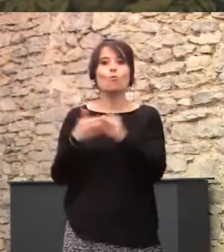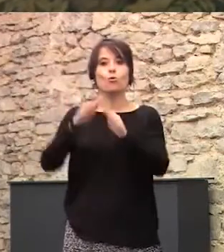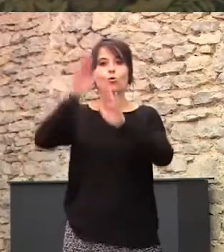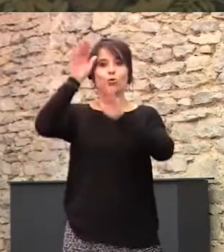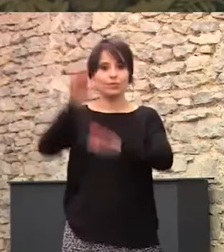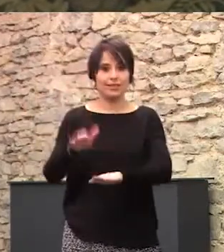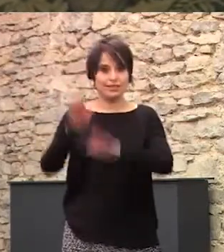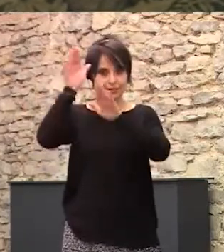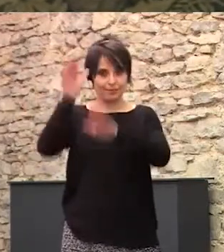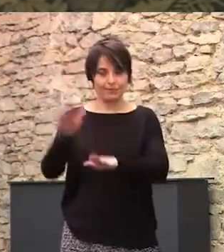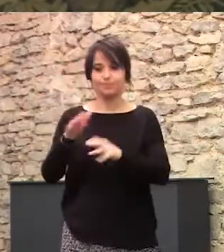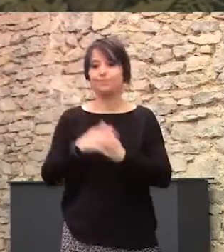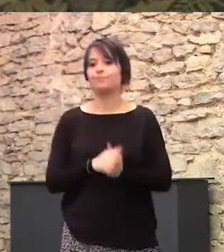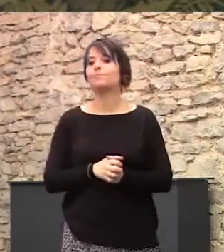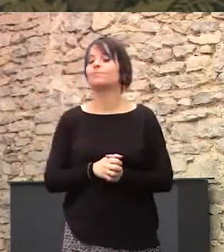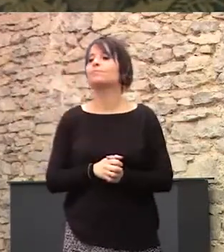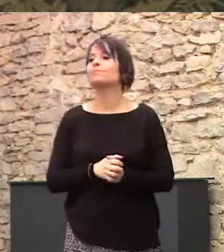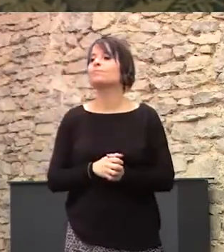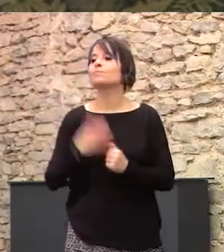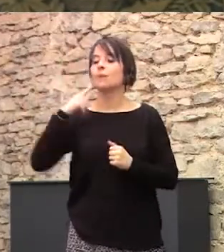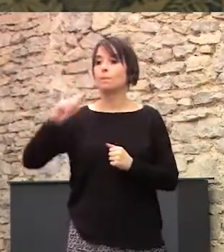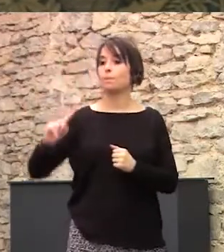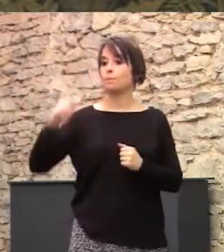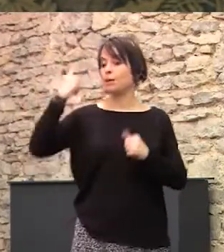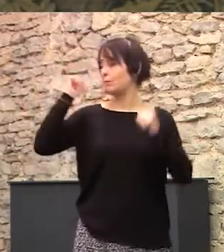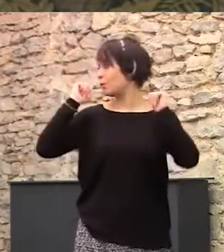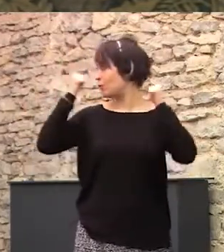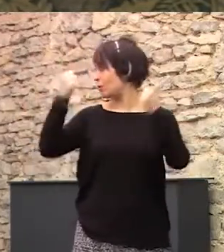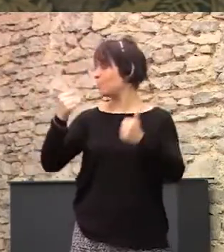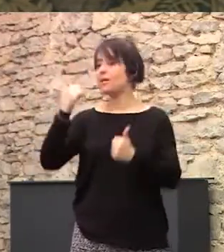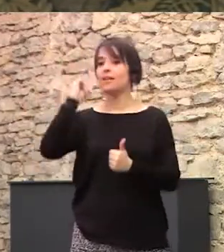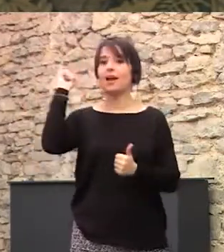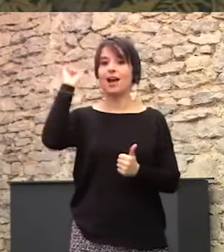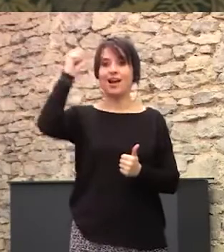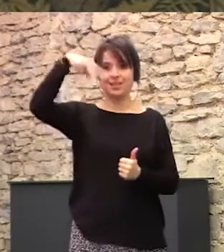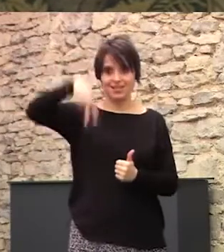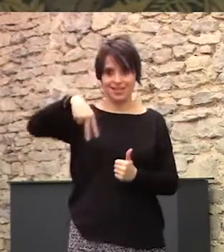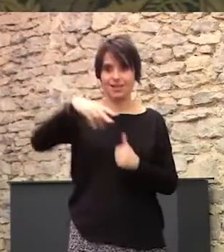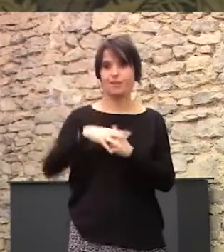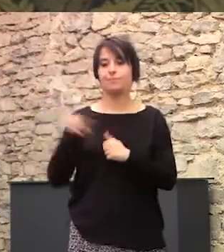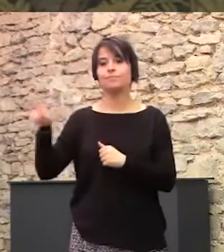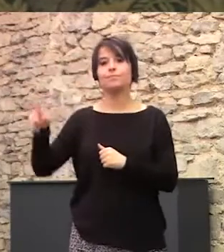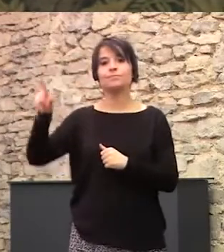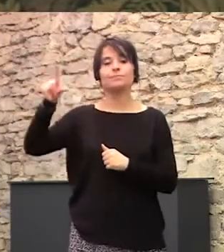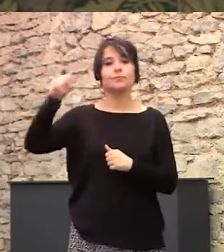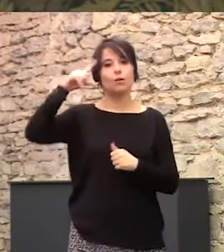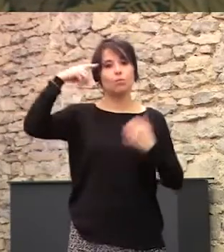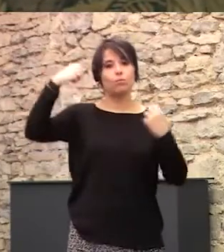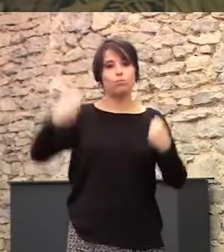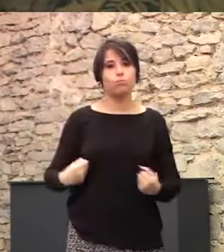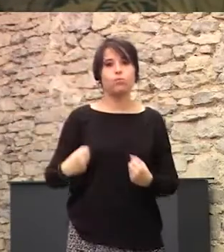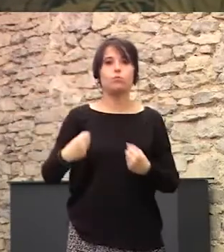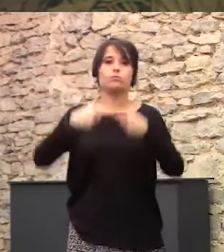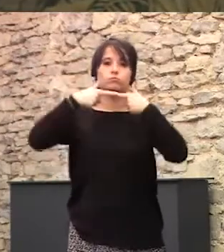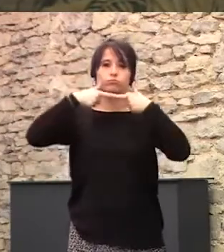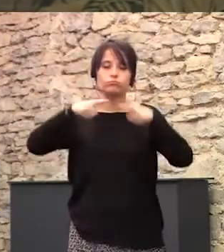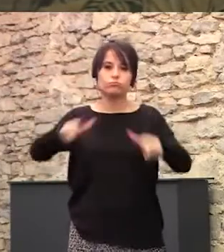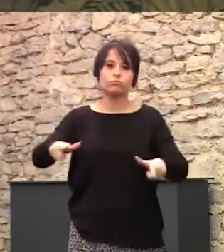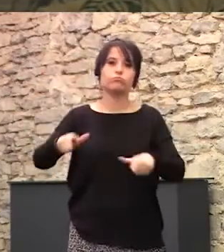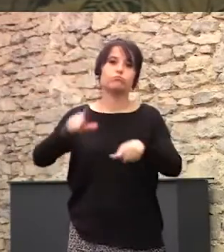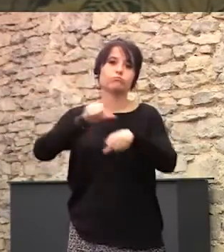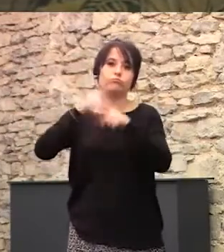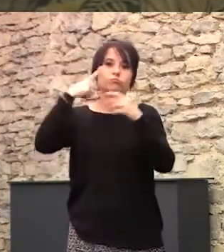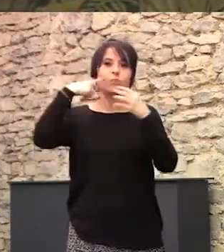Va a hablar primero Jan Roland da Cunha, que es licenciada en Filología Hispánica, máster